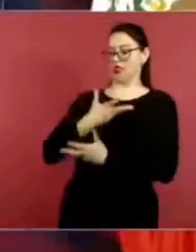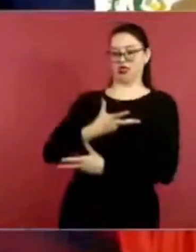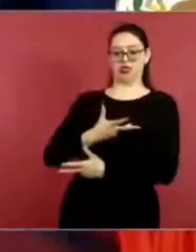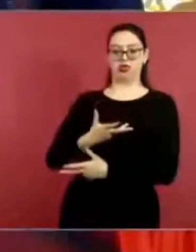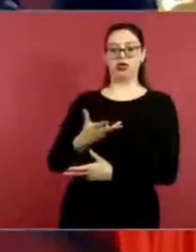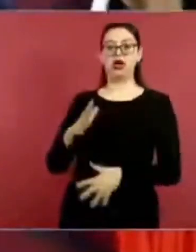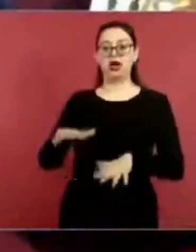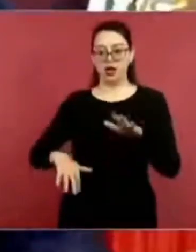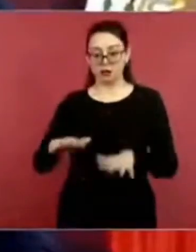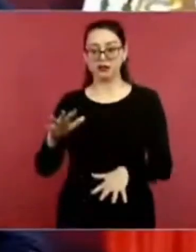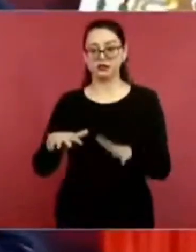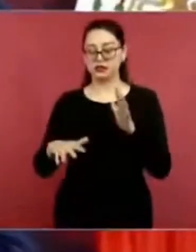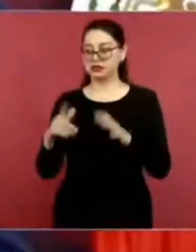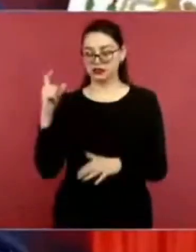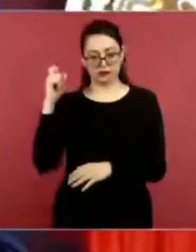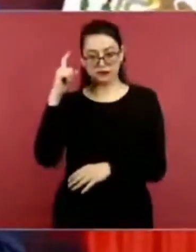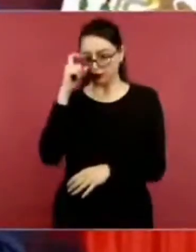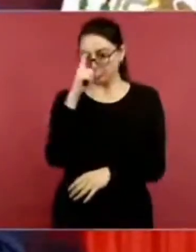en el caso del gobierno federal,